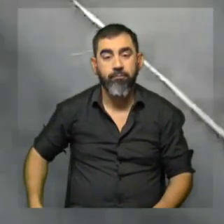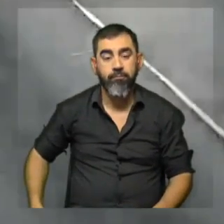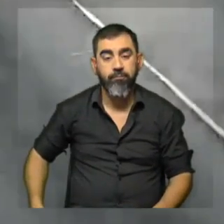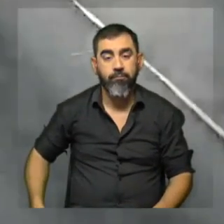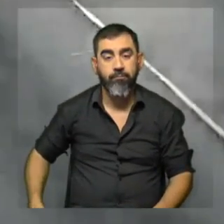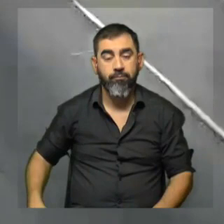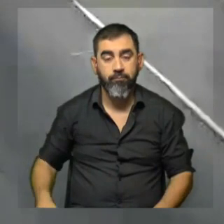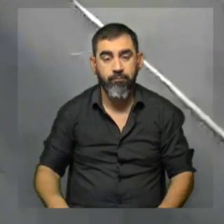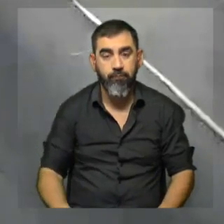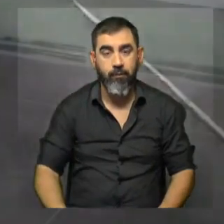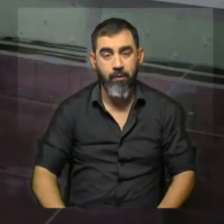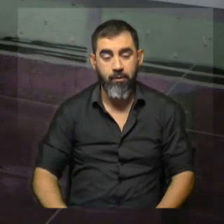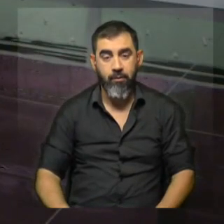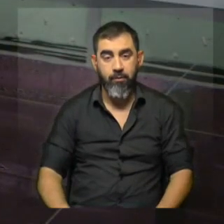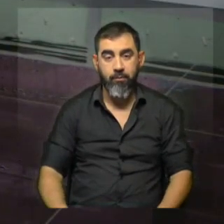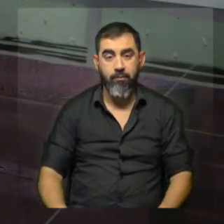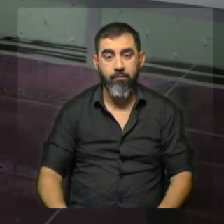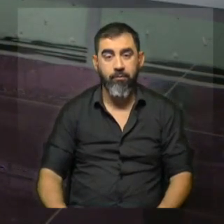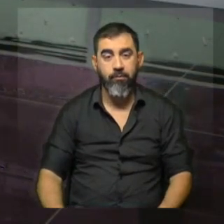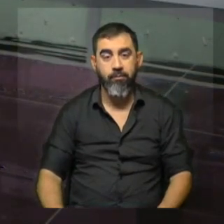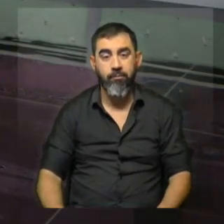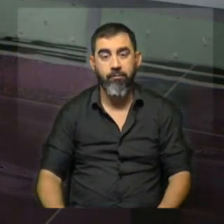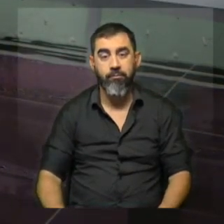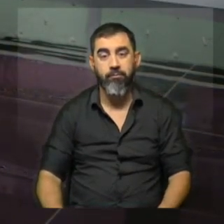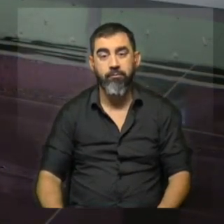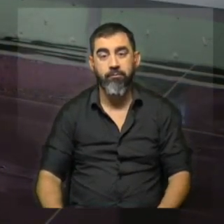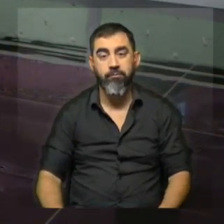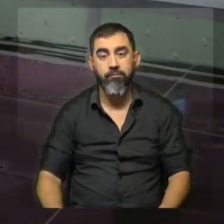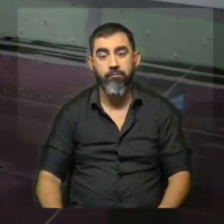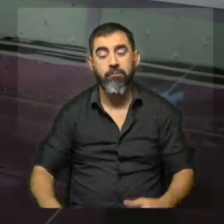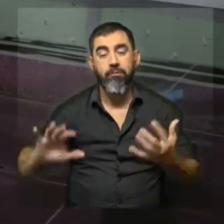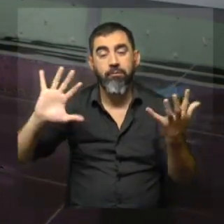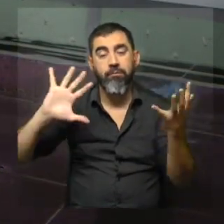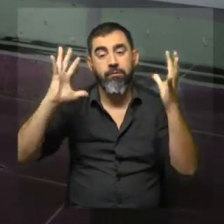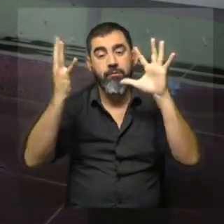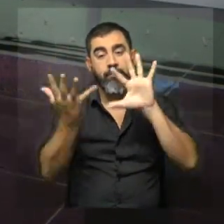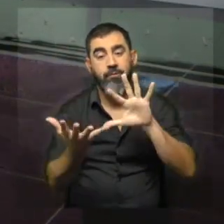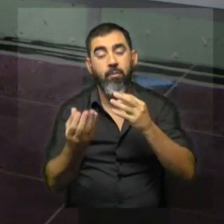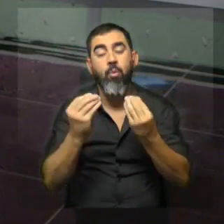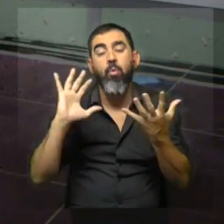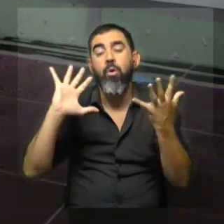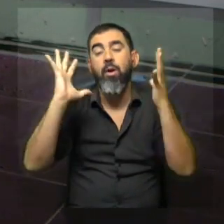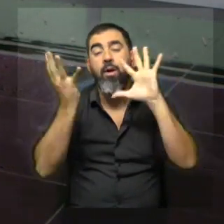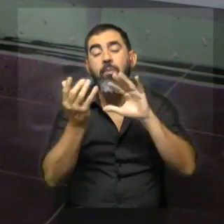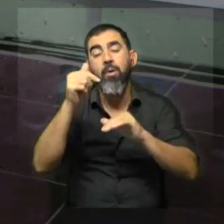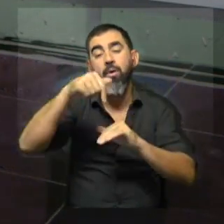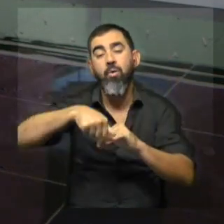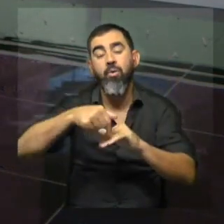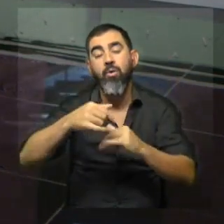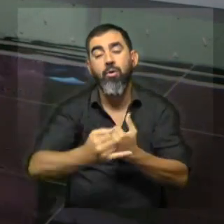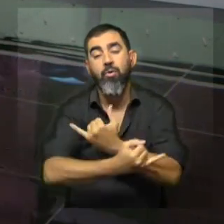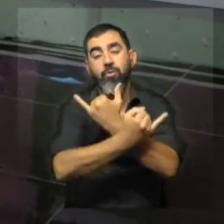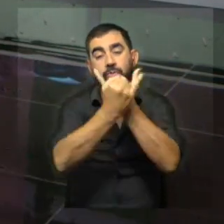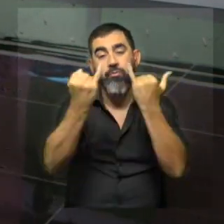prenden la mecha y arranco. No, no, está bien. Vamos a ir al tiempo, ¿le parece? A ver, cuéntame, ¿cómo va a estar hoy? ¿Cómo arranca la jornada